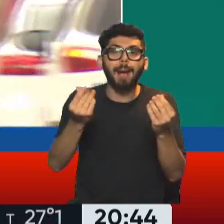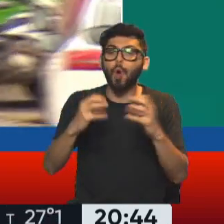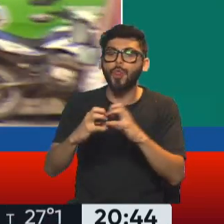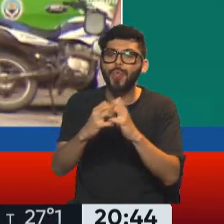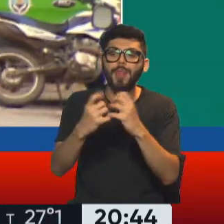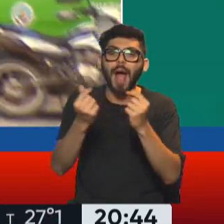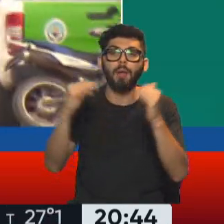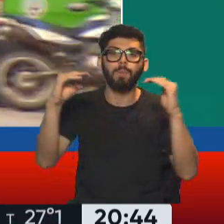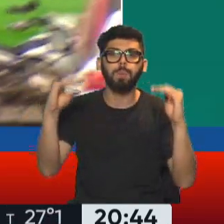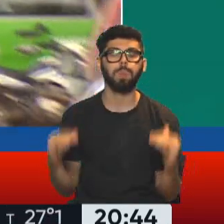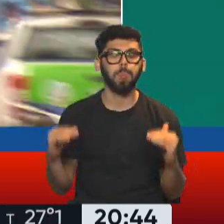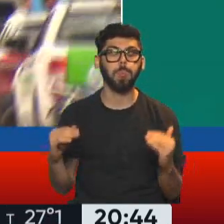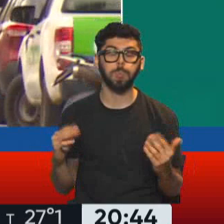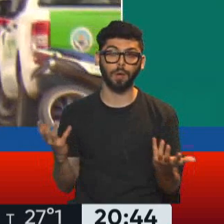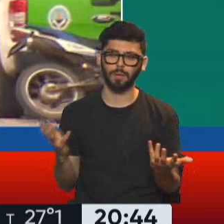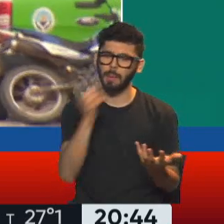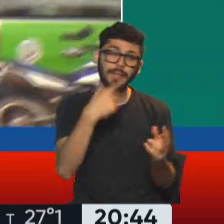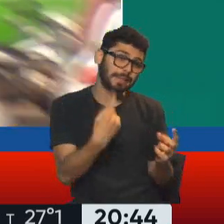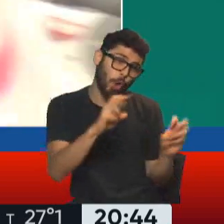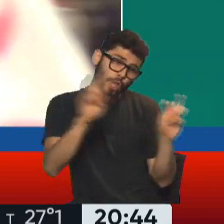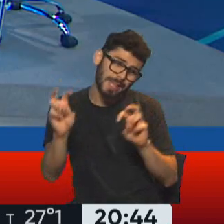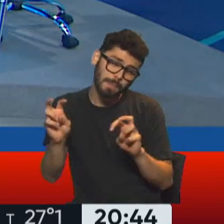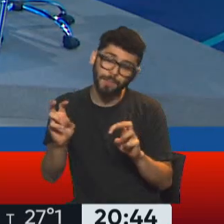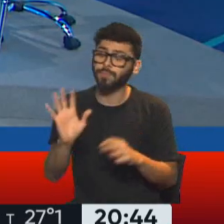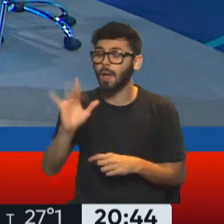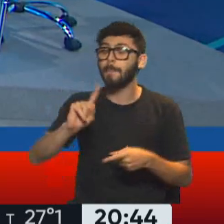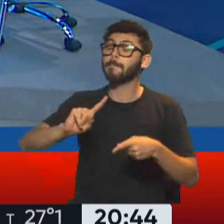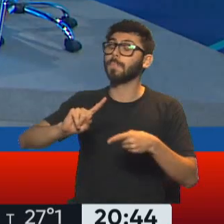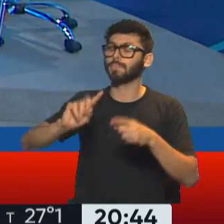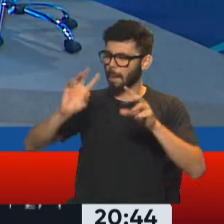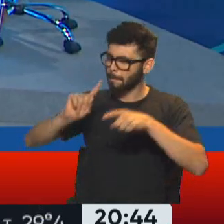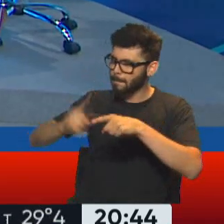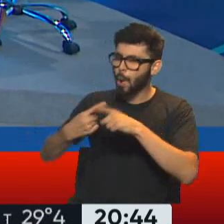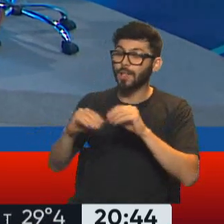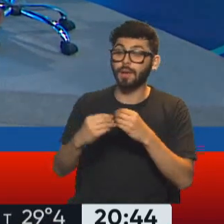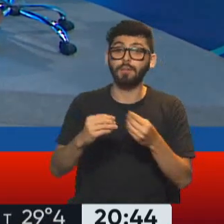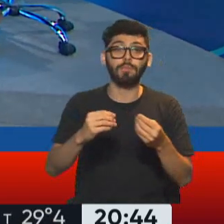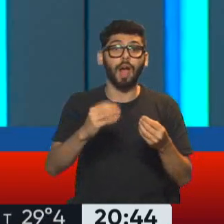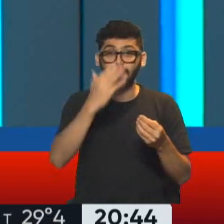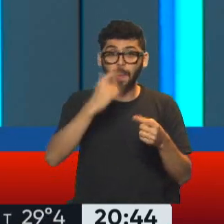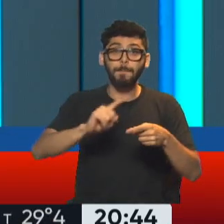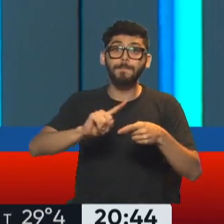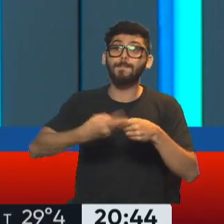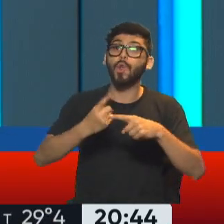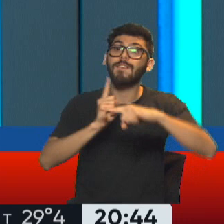¿Cómo repercute Te- políticamente? tenemos que ir a otro tema, vamos redondeando. Políticamente favorece a Juntos por el Cambio.